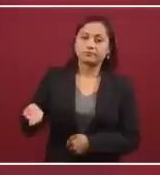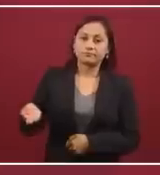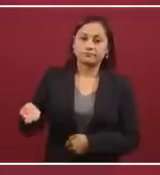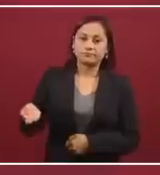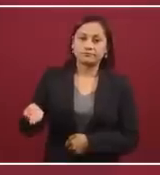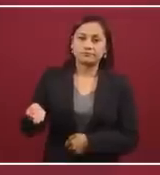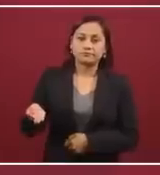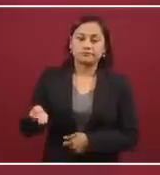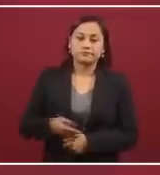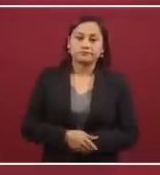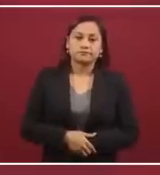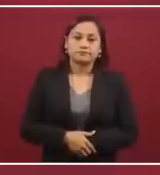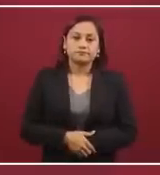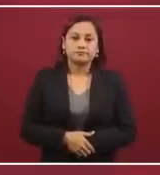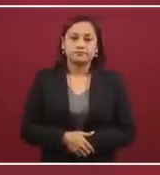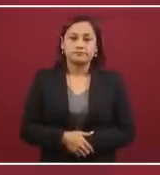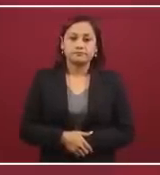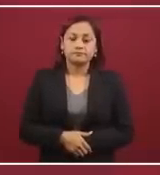minis